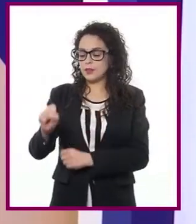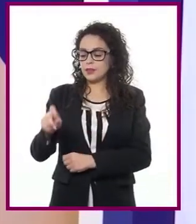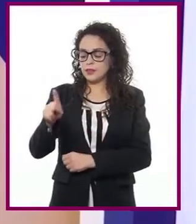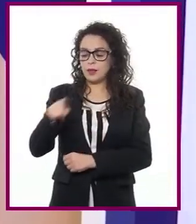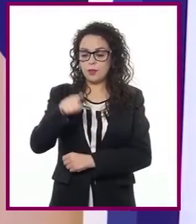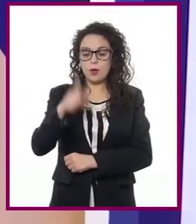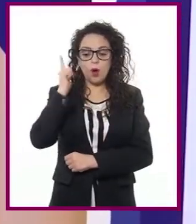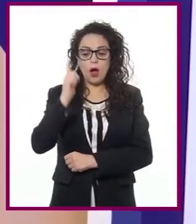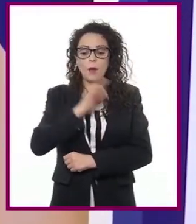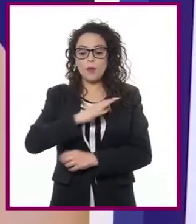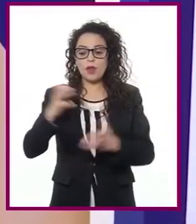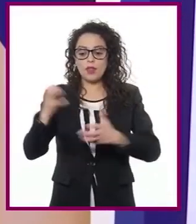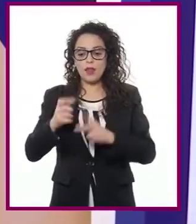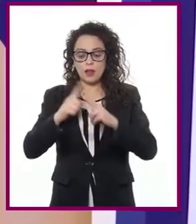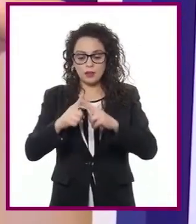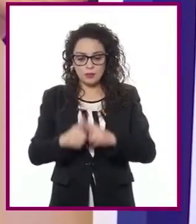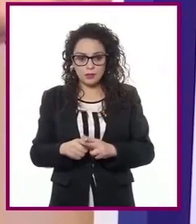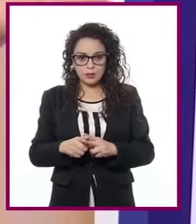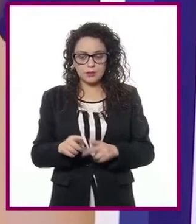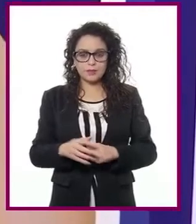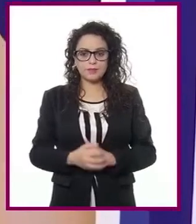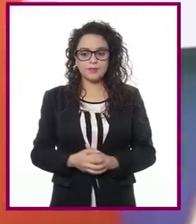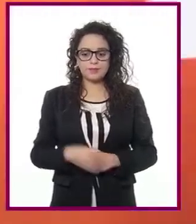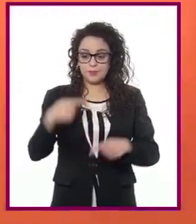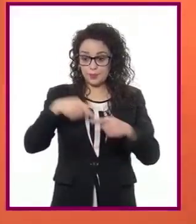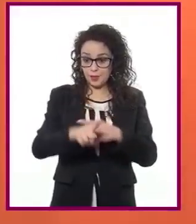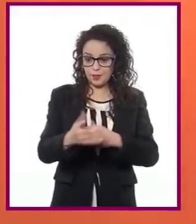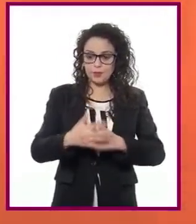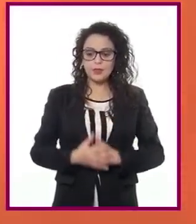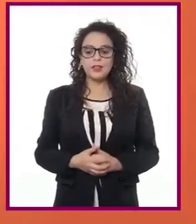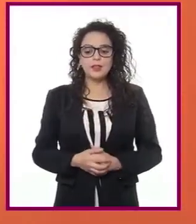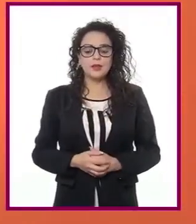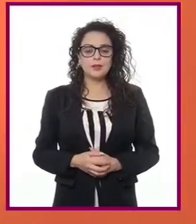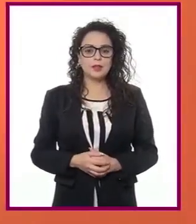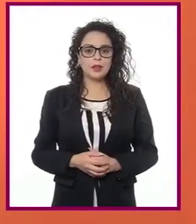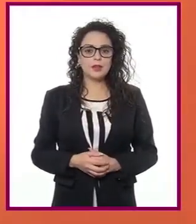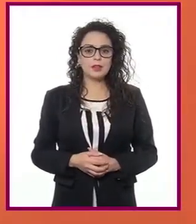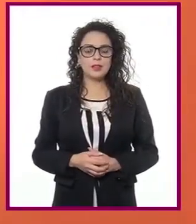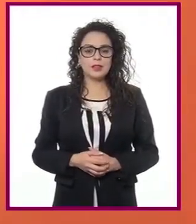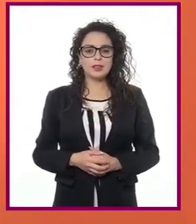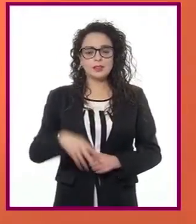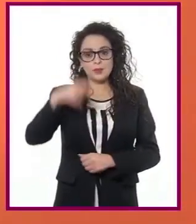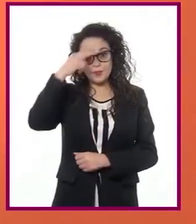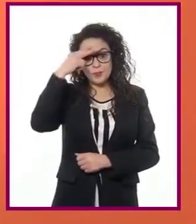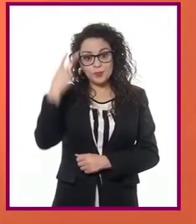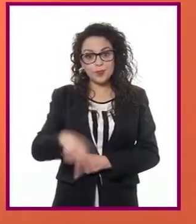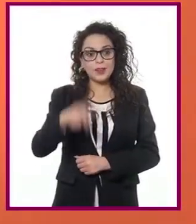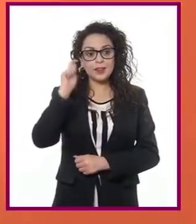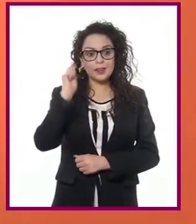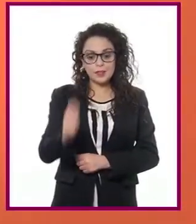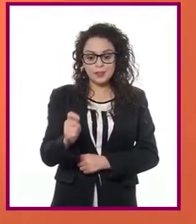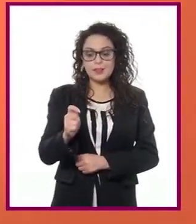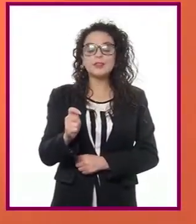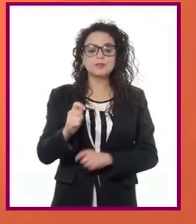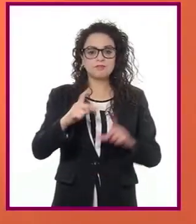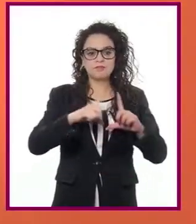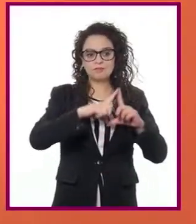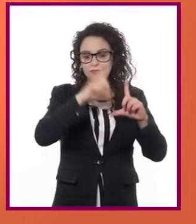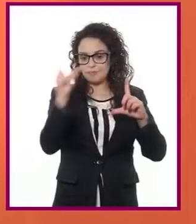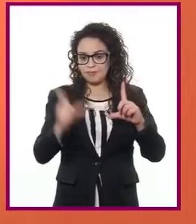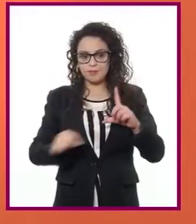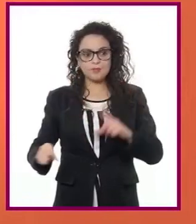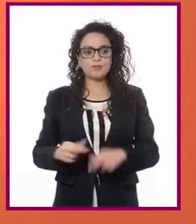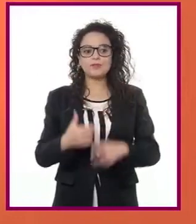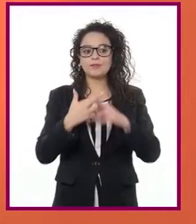los ejercicios por su cuenta. ¡Comencemos! Como saben, México es un país rico en biodiversidad y cultura. La